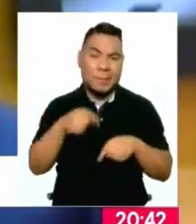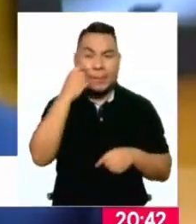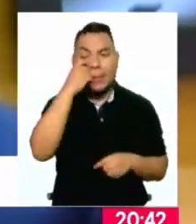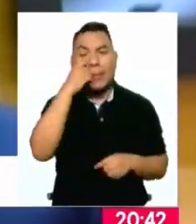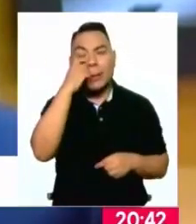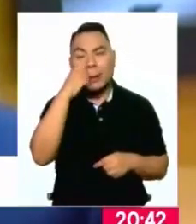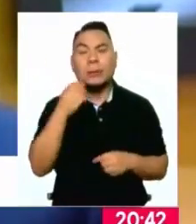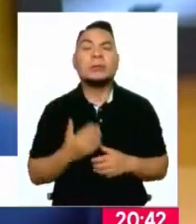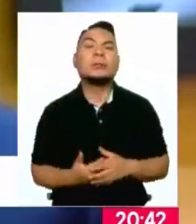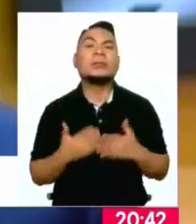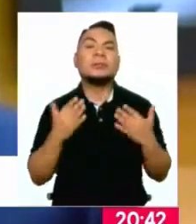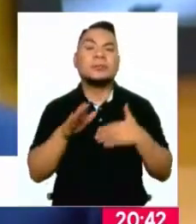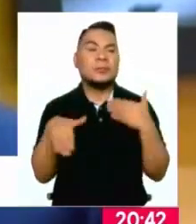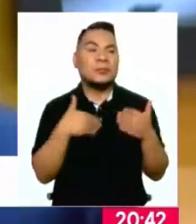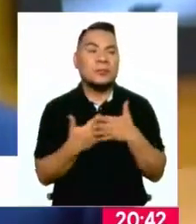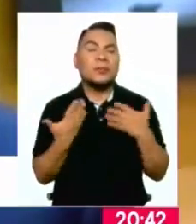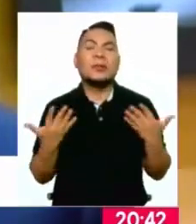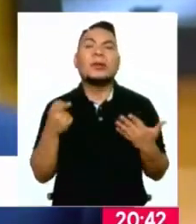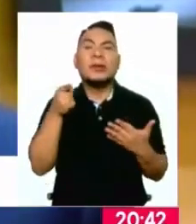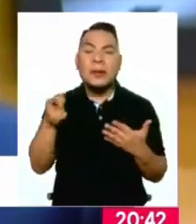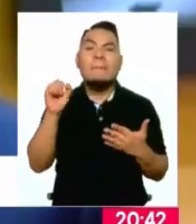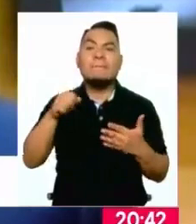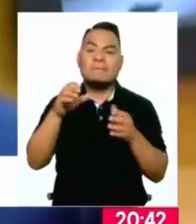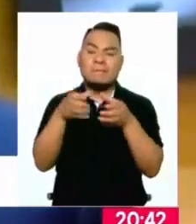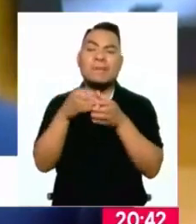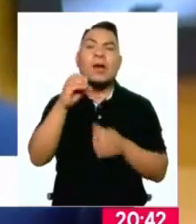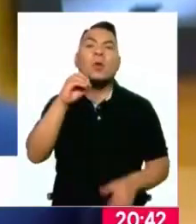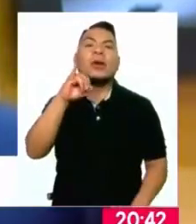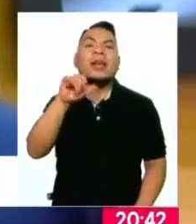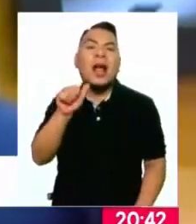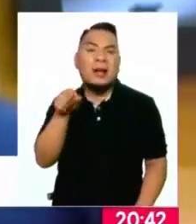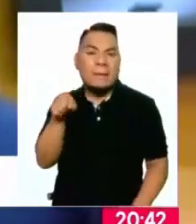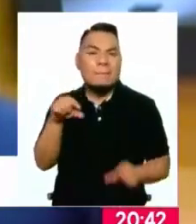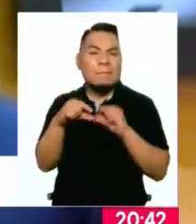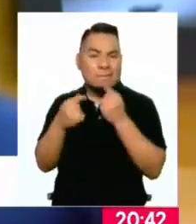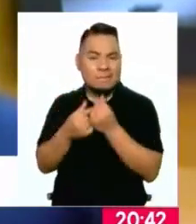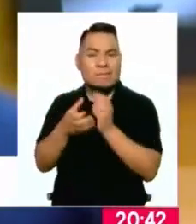Energía Atómica, la OIEA,